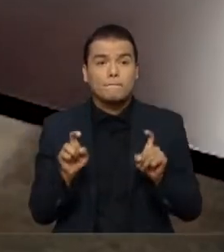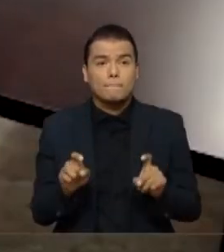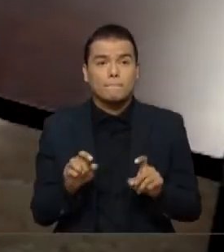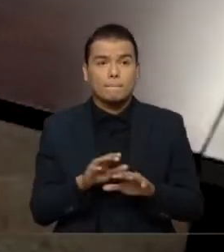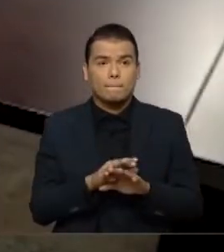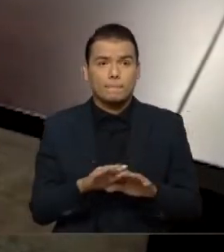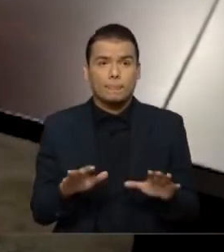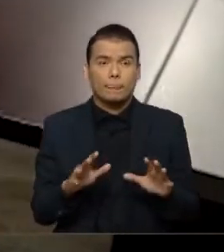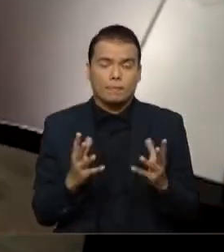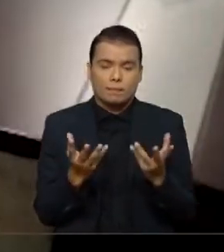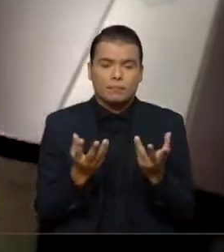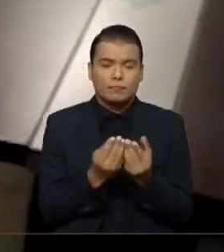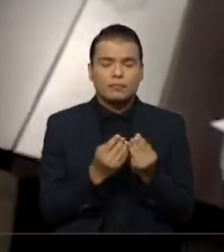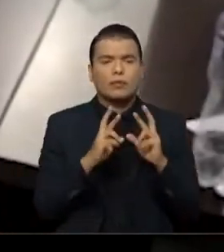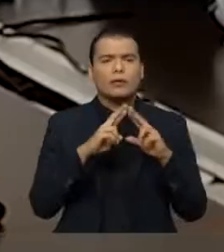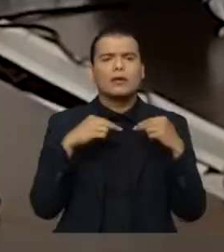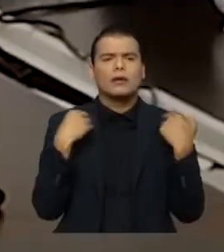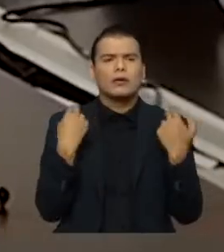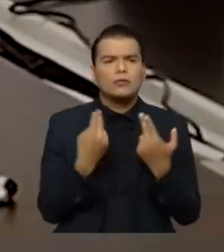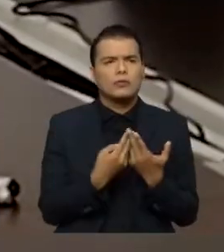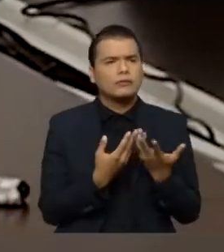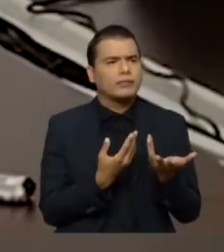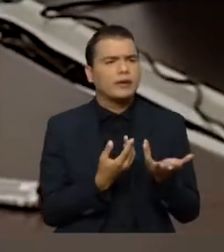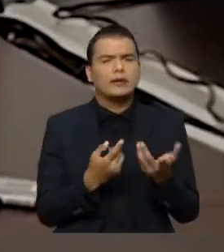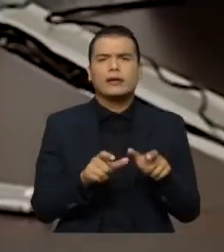las reunión y medio de reclamos